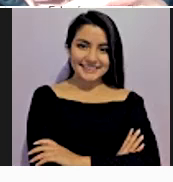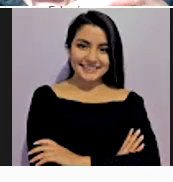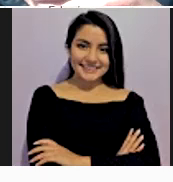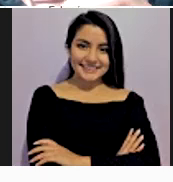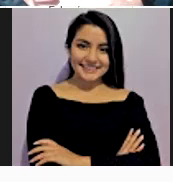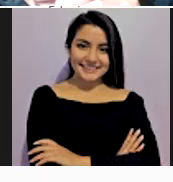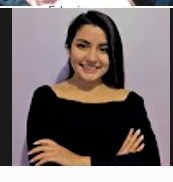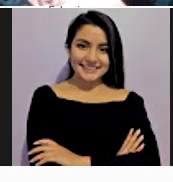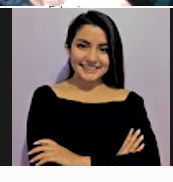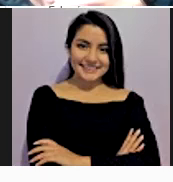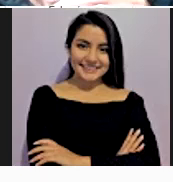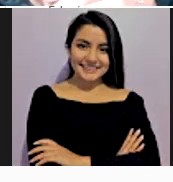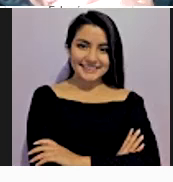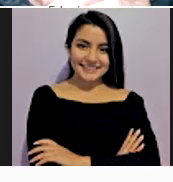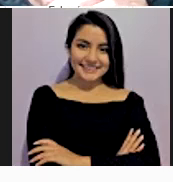El programita se utiliza.